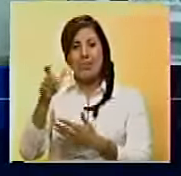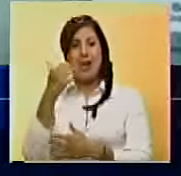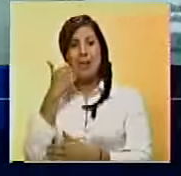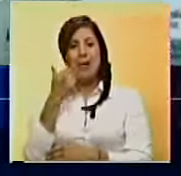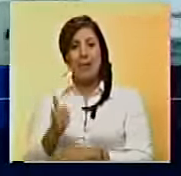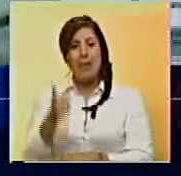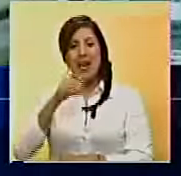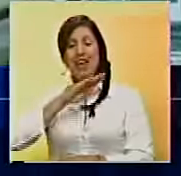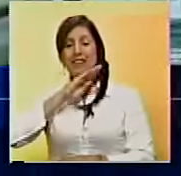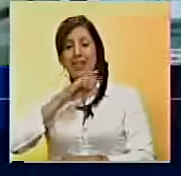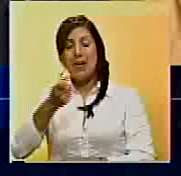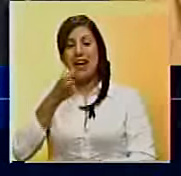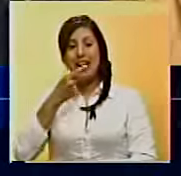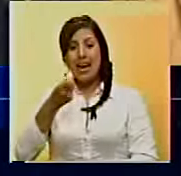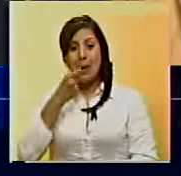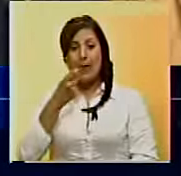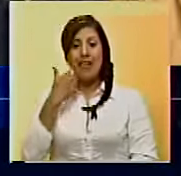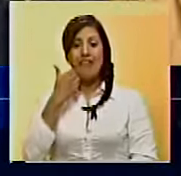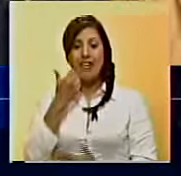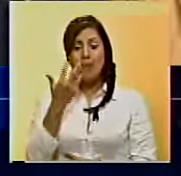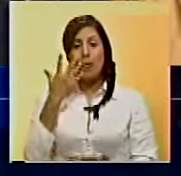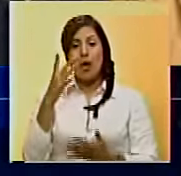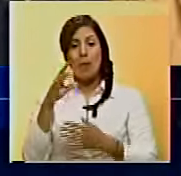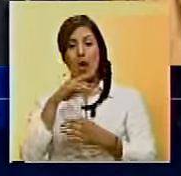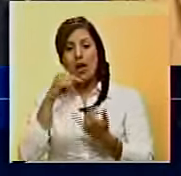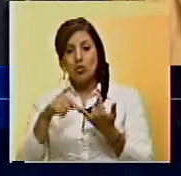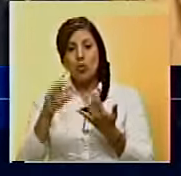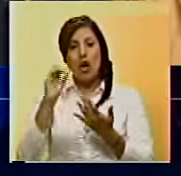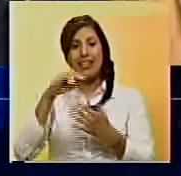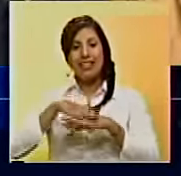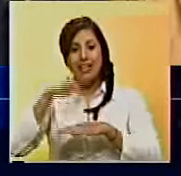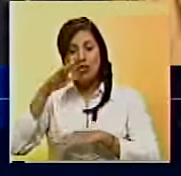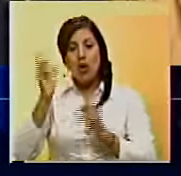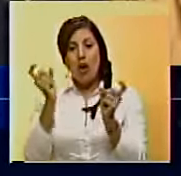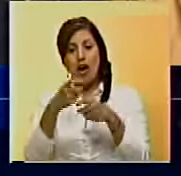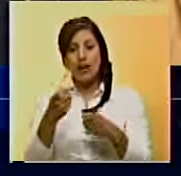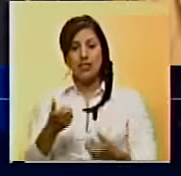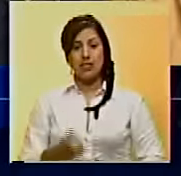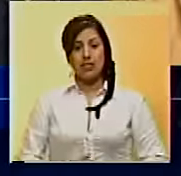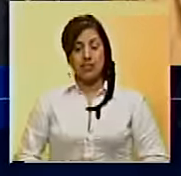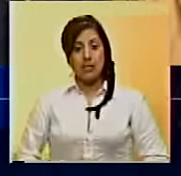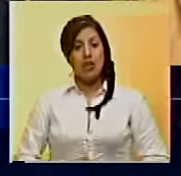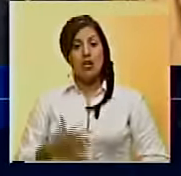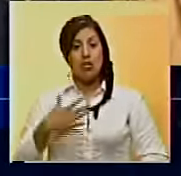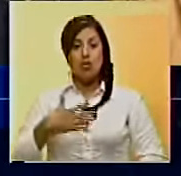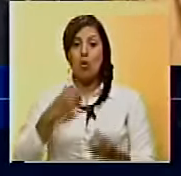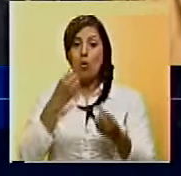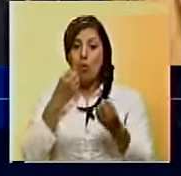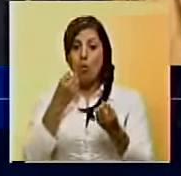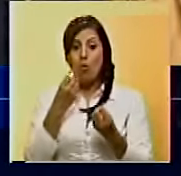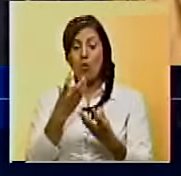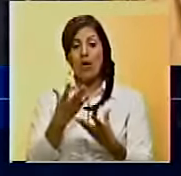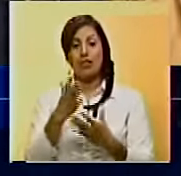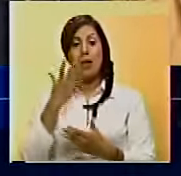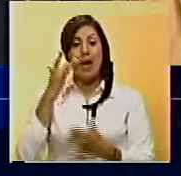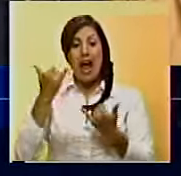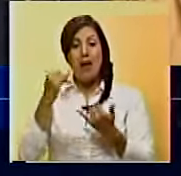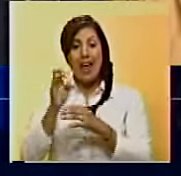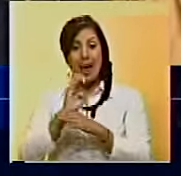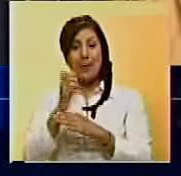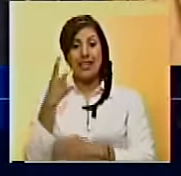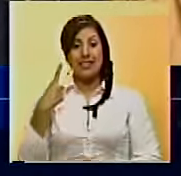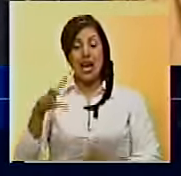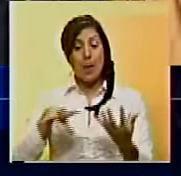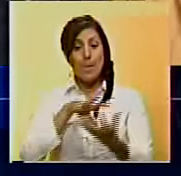de personas que requieran medicamentos por enfermedades crónicas. Yo le acabo de decir, como estamos en una situación de